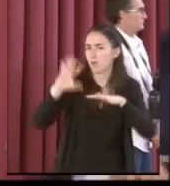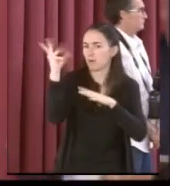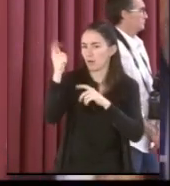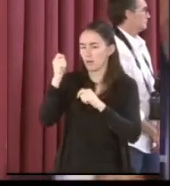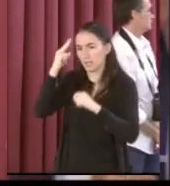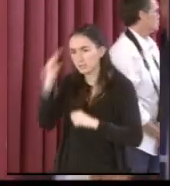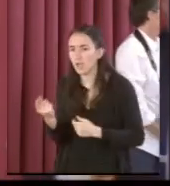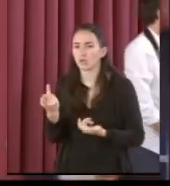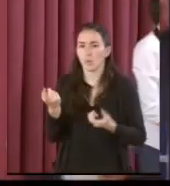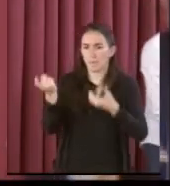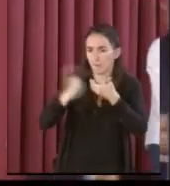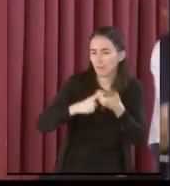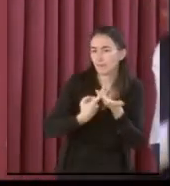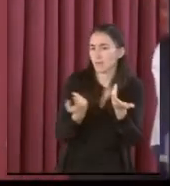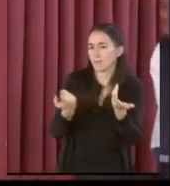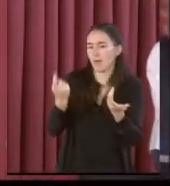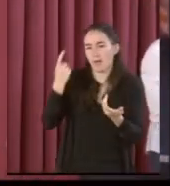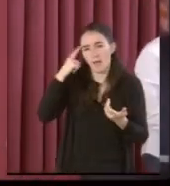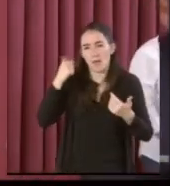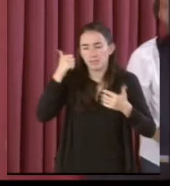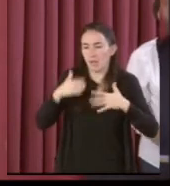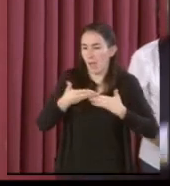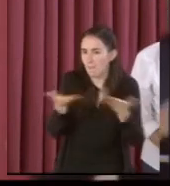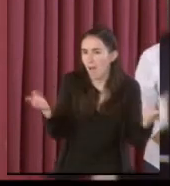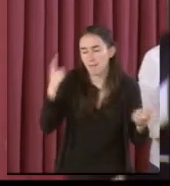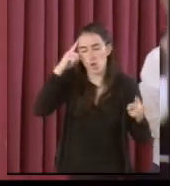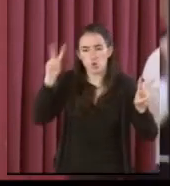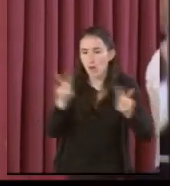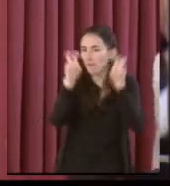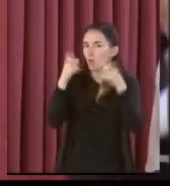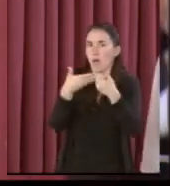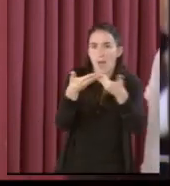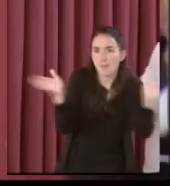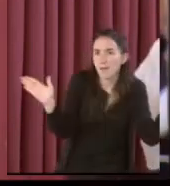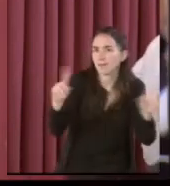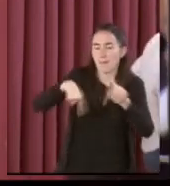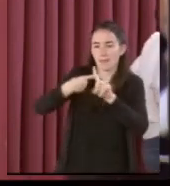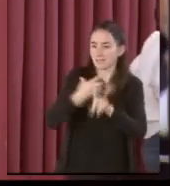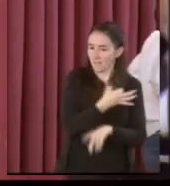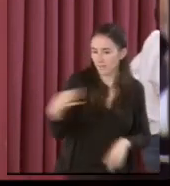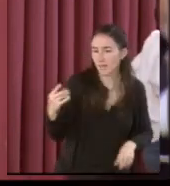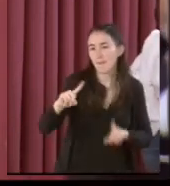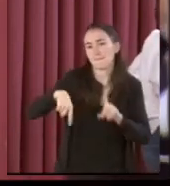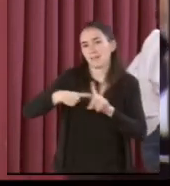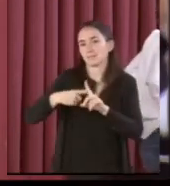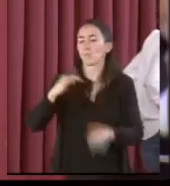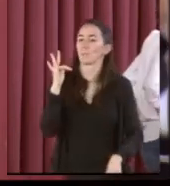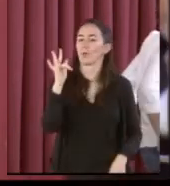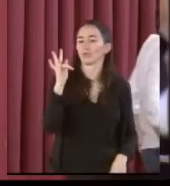más participativa, más inspiradora, más amable, más innovadora, más abierta, más eficiente y más